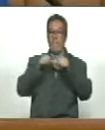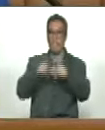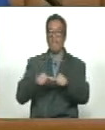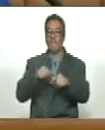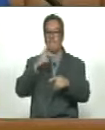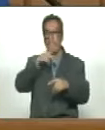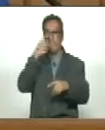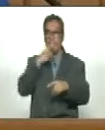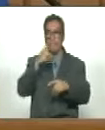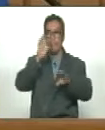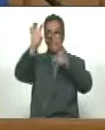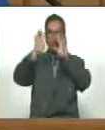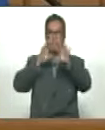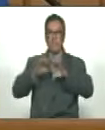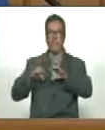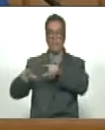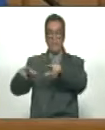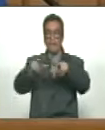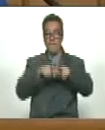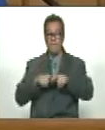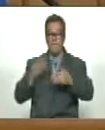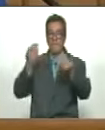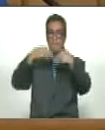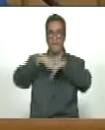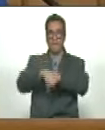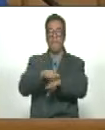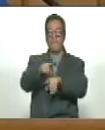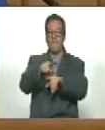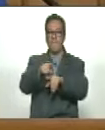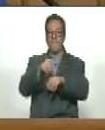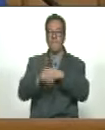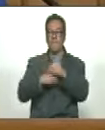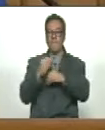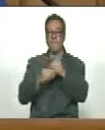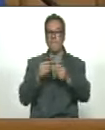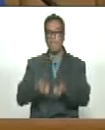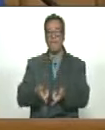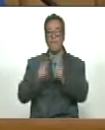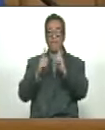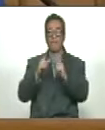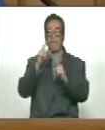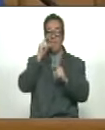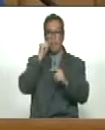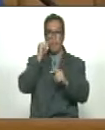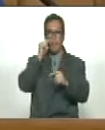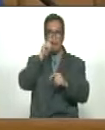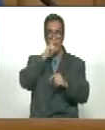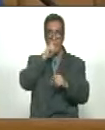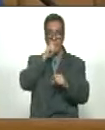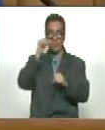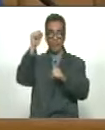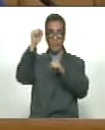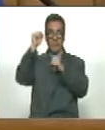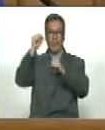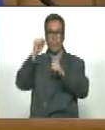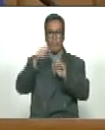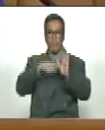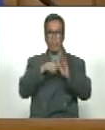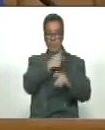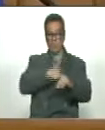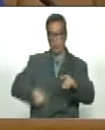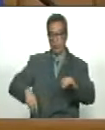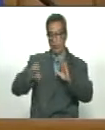Permanente Política Exterior, Soberanía e Integración, mediante el cual se autoriza al ciudadano Nicolás Maduro Moros,